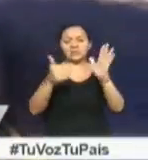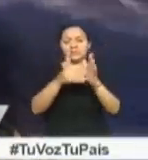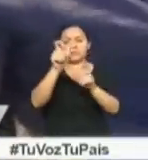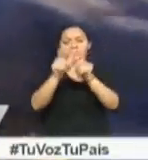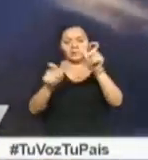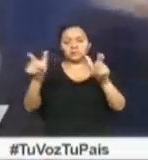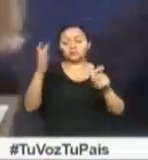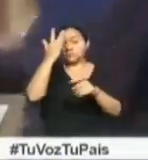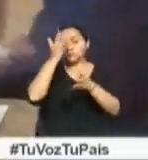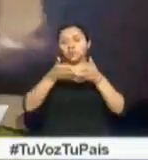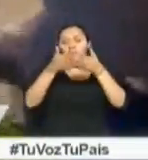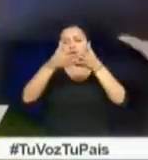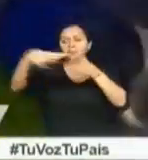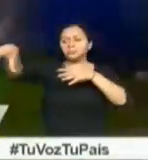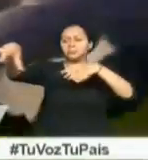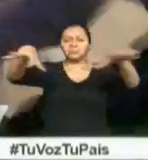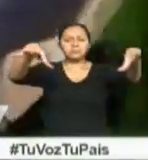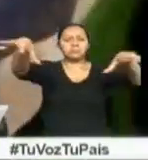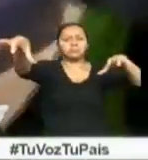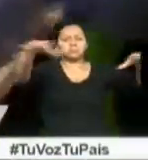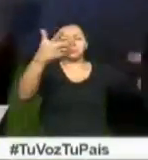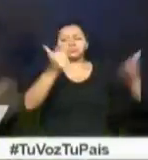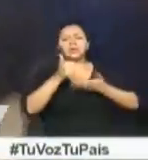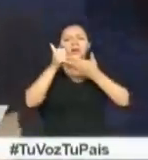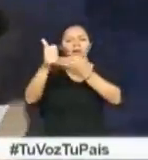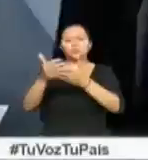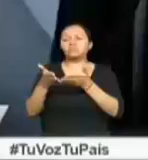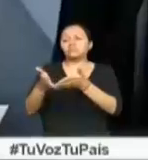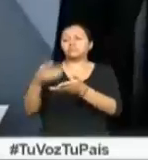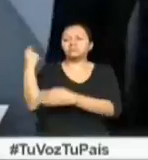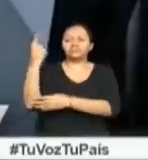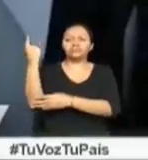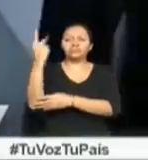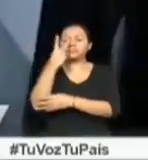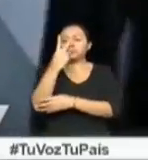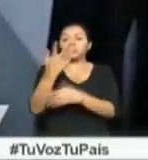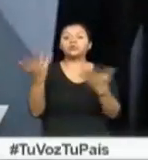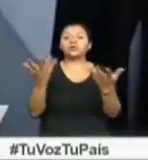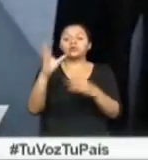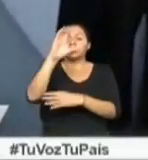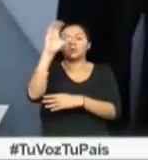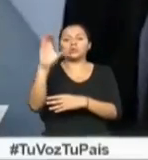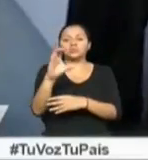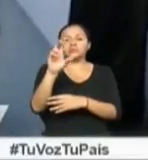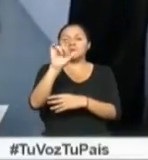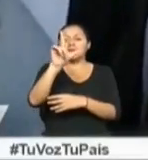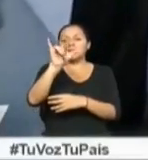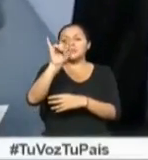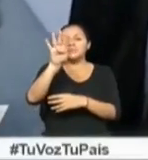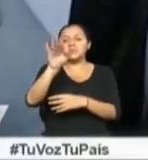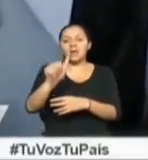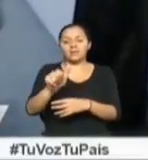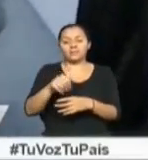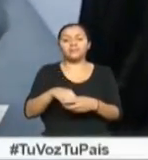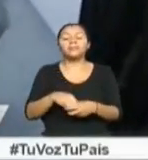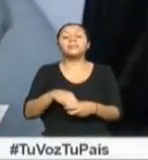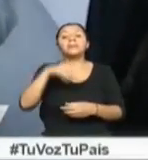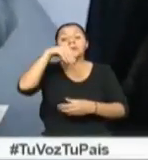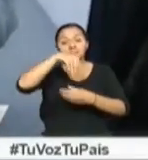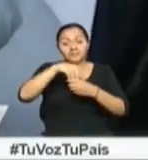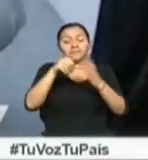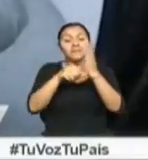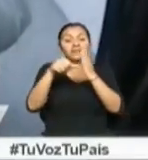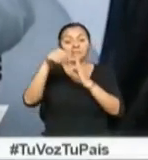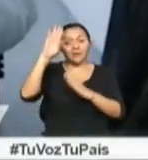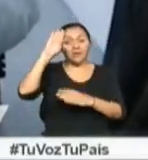que las embarcaciones de las organizaciones no gubernamentales han avistado otras barcazas frente a las costas de Libia. Según el Ministerio de Interior